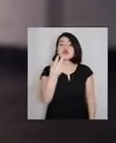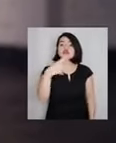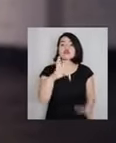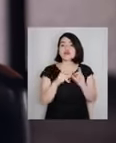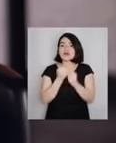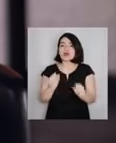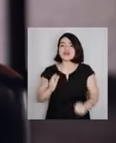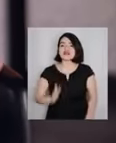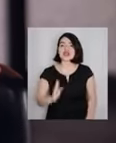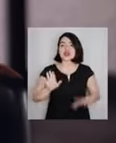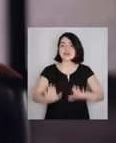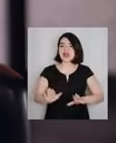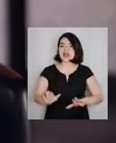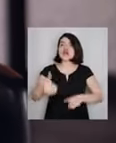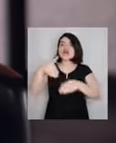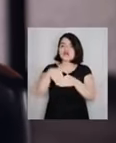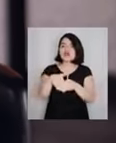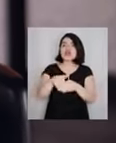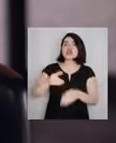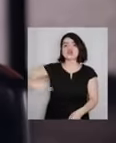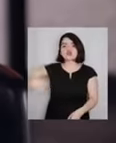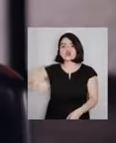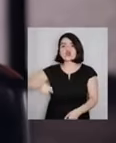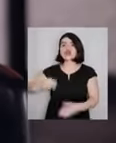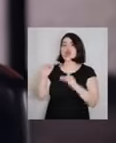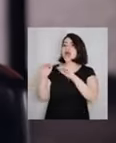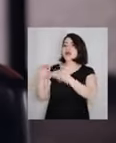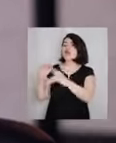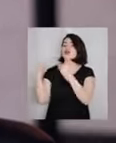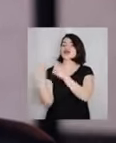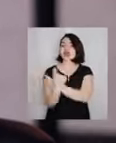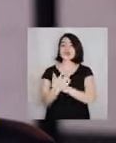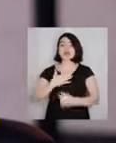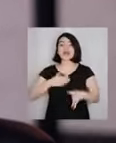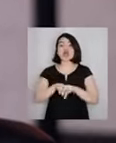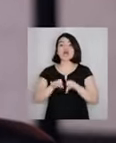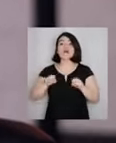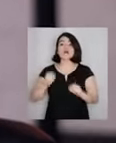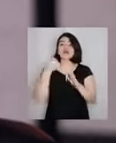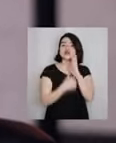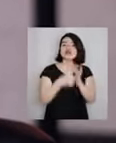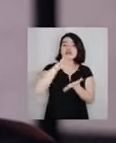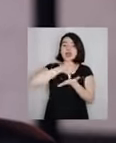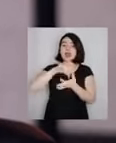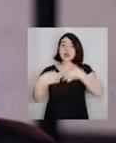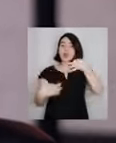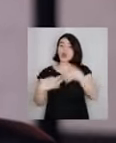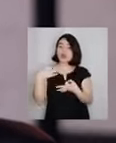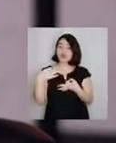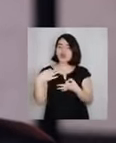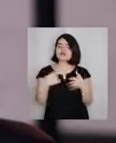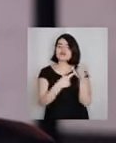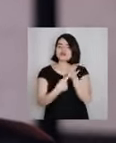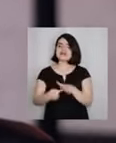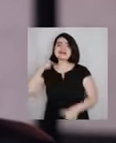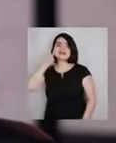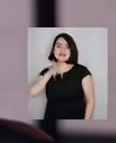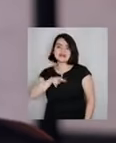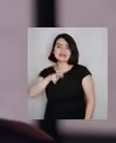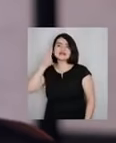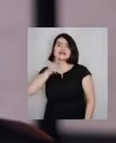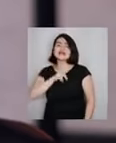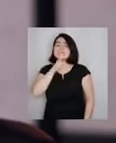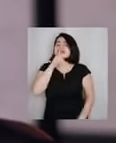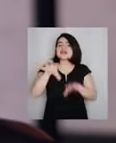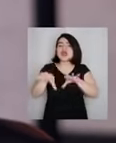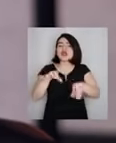pueden seguir esperando. Vote por quienes estamos a favor de los cambios. Mi compromiso es luchar por un país justo, sin